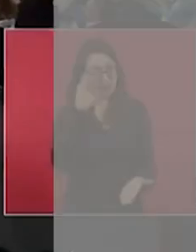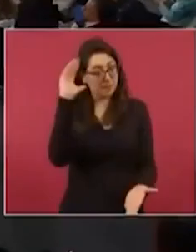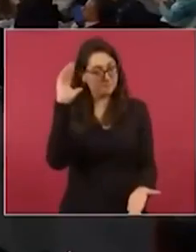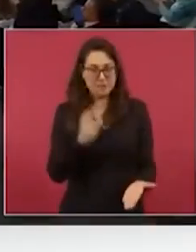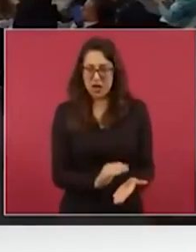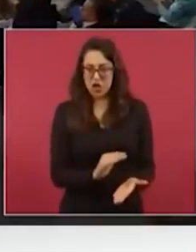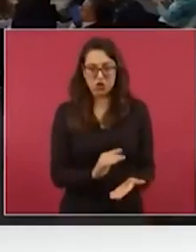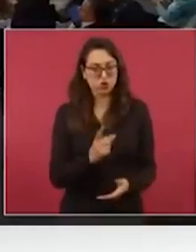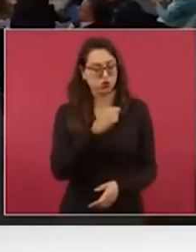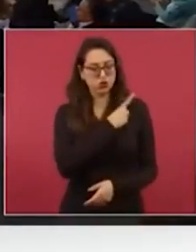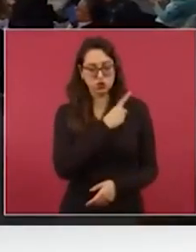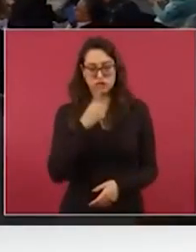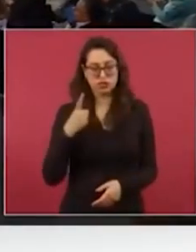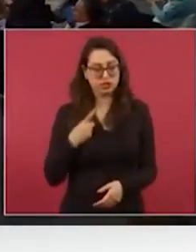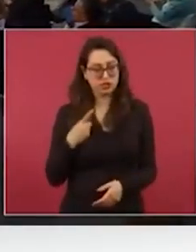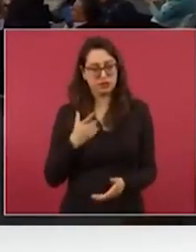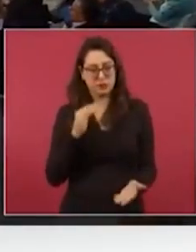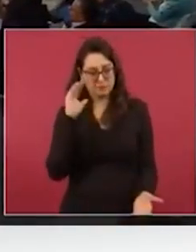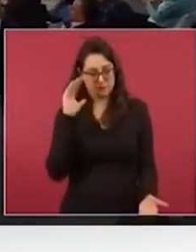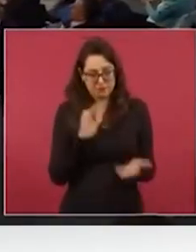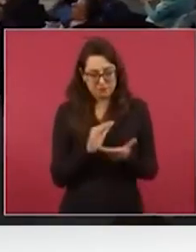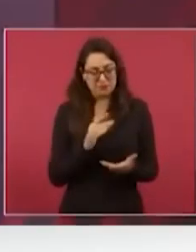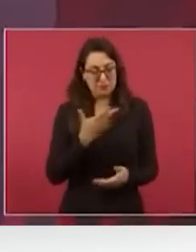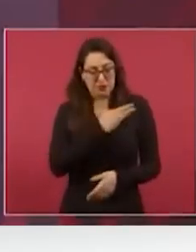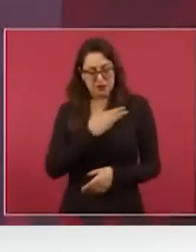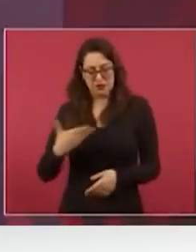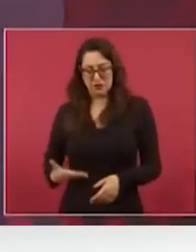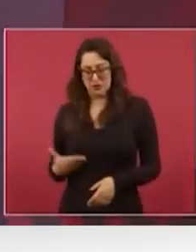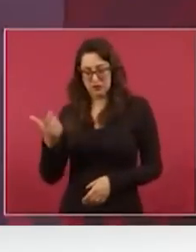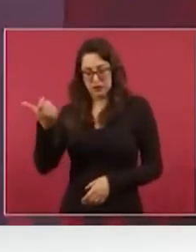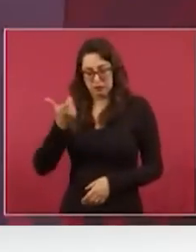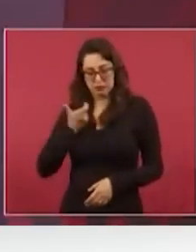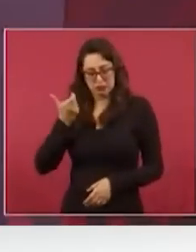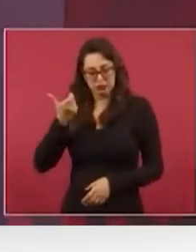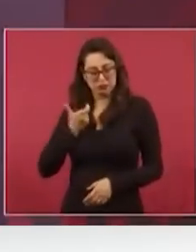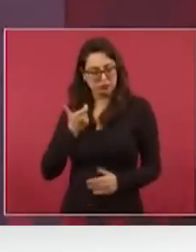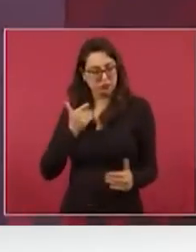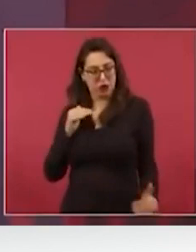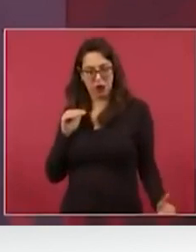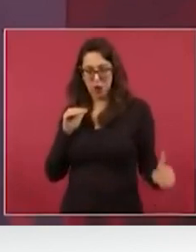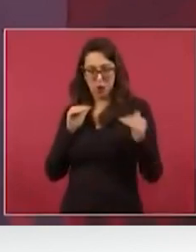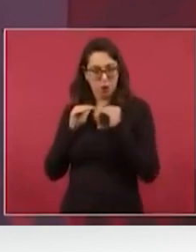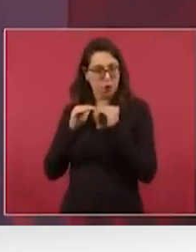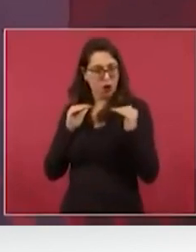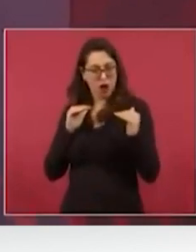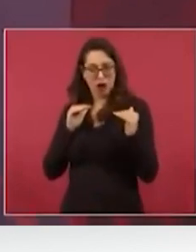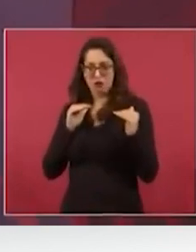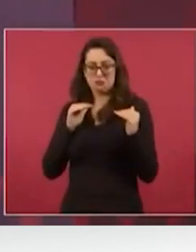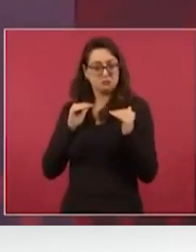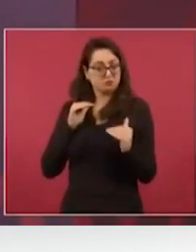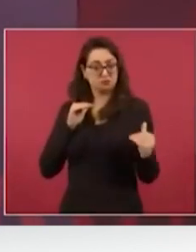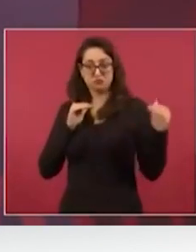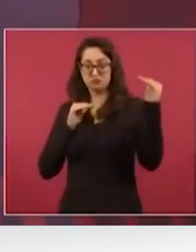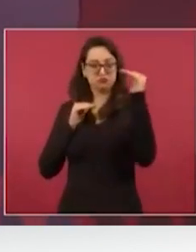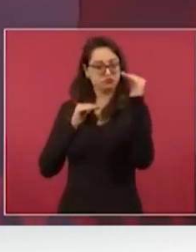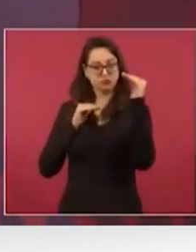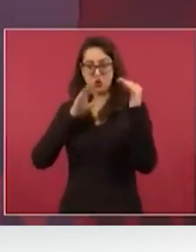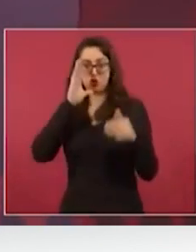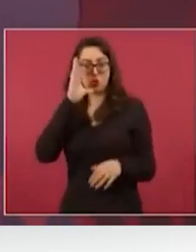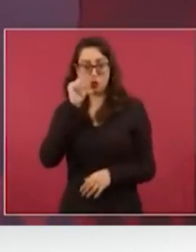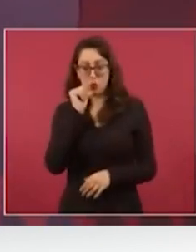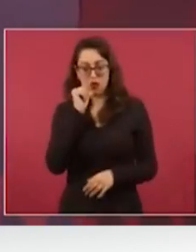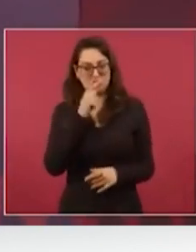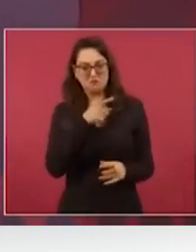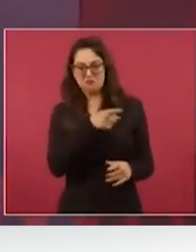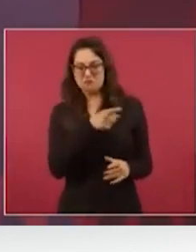Y el presidente Andrés Manuel López Obrador llamó a los mexicanos que están en Estados Unidos a que no voten por candidatos que usen a México para sus